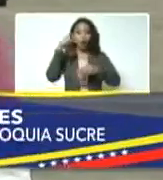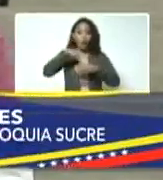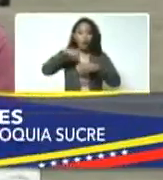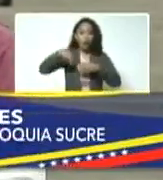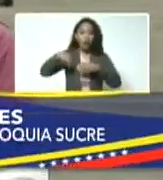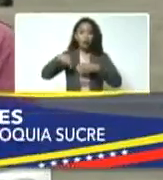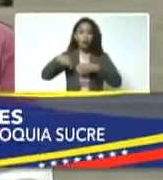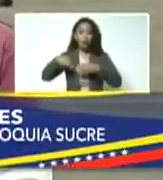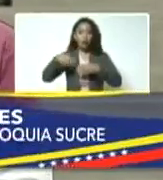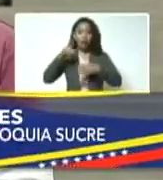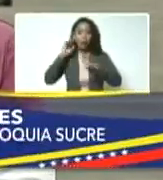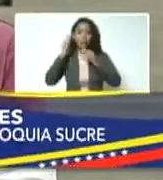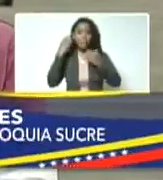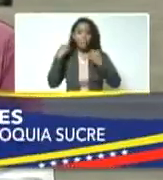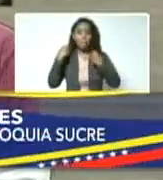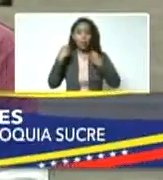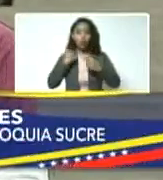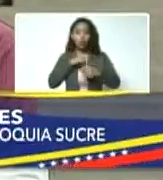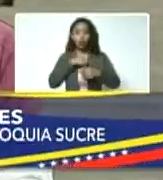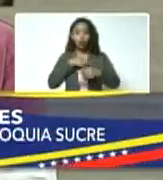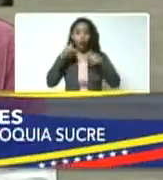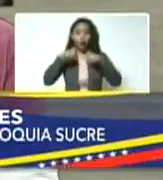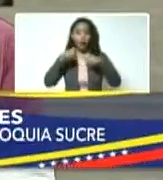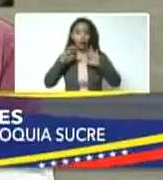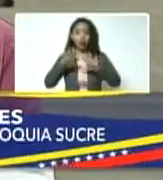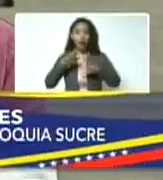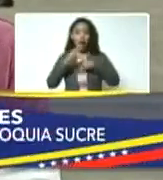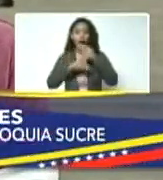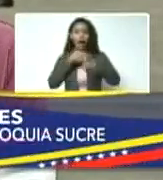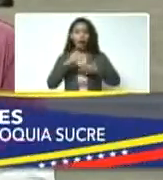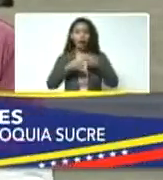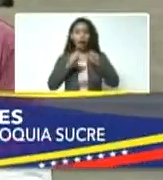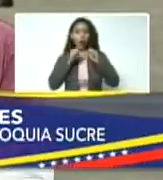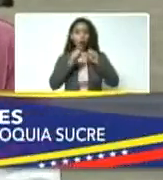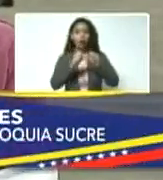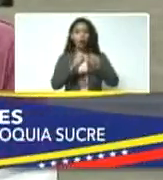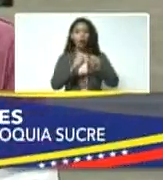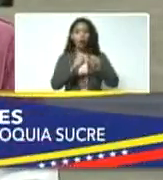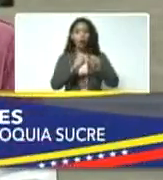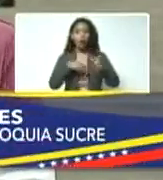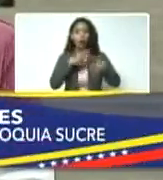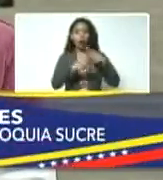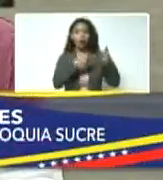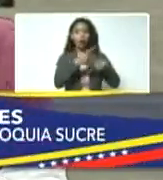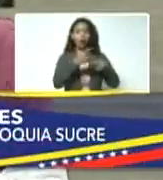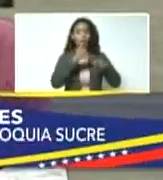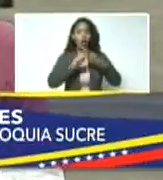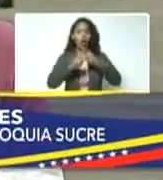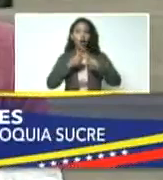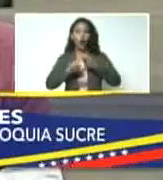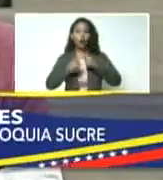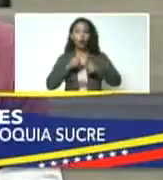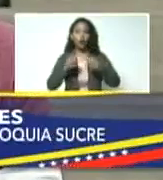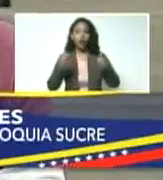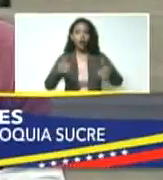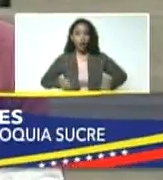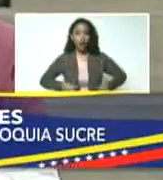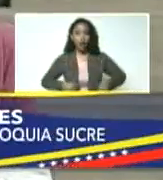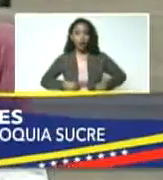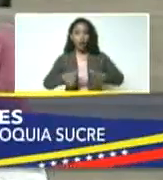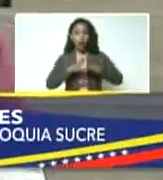y justamente para eso estamos nosotros, para garantizar la continuidad, la producción de las piezas, y con el esfuerzo